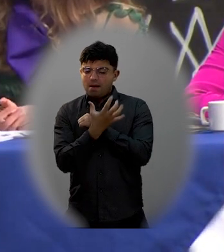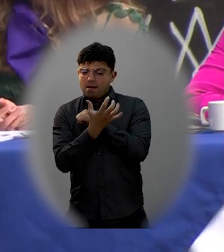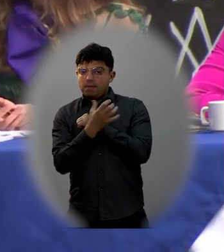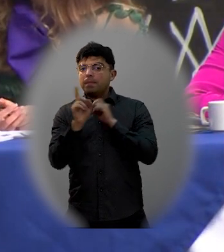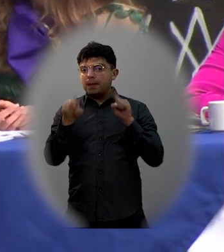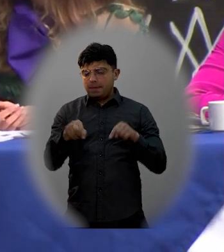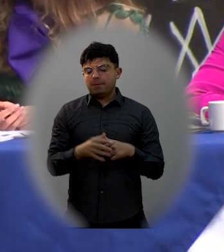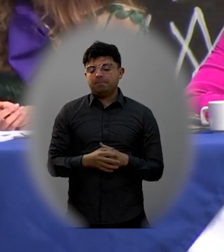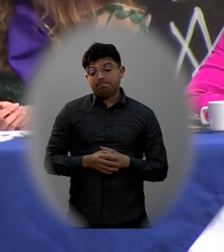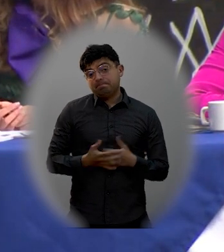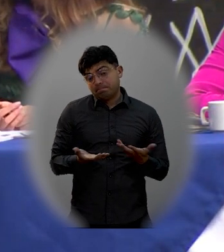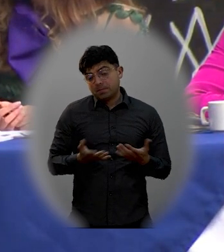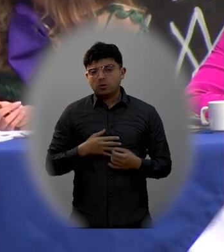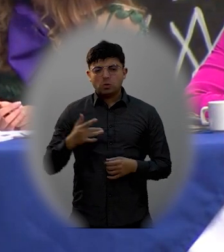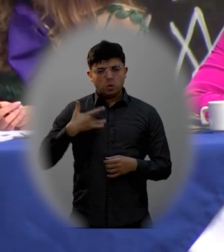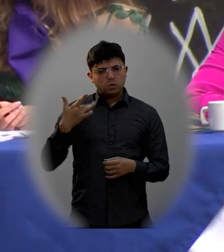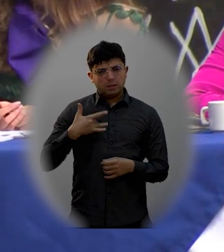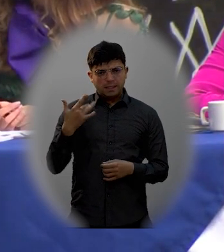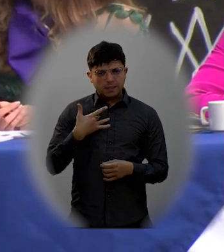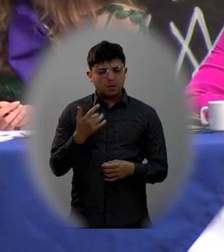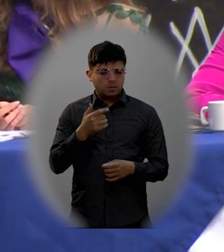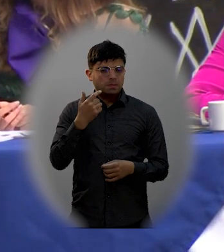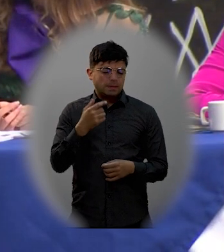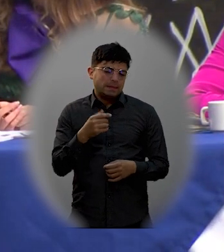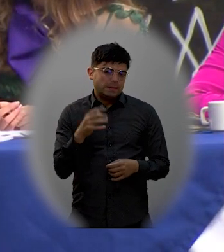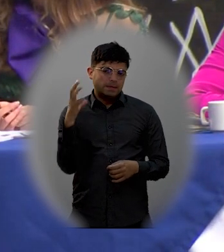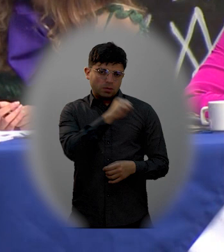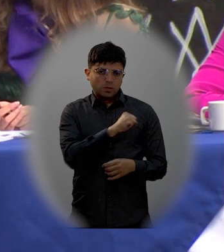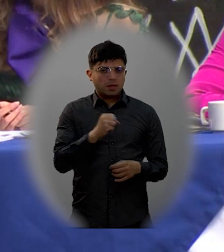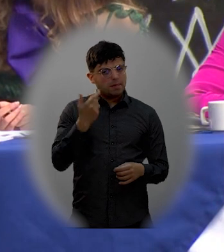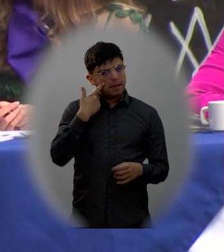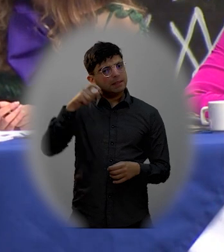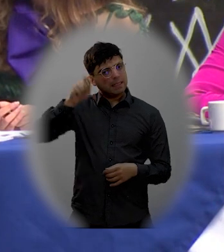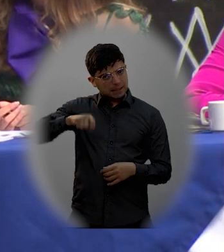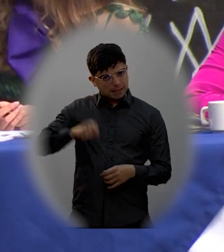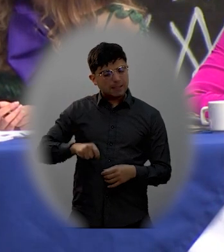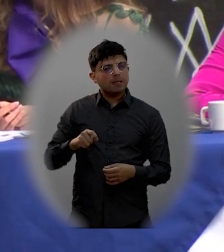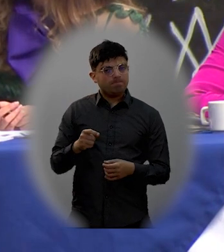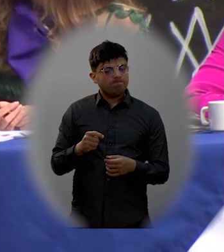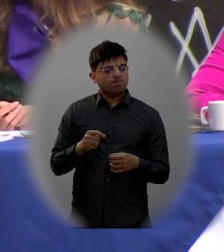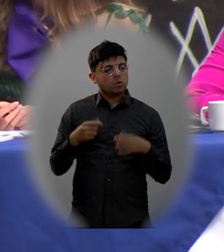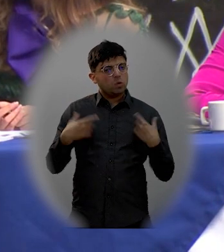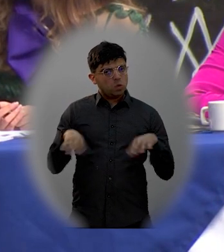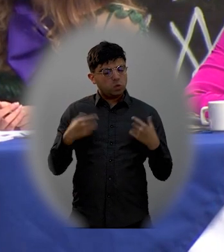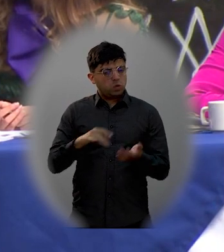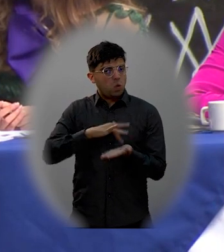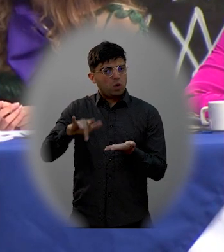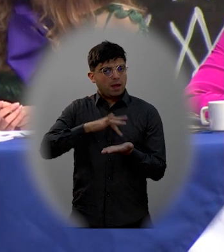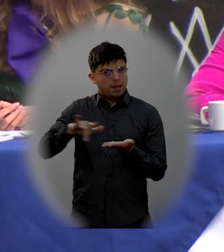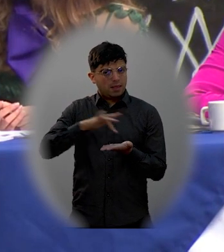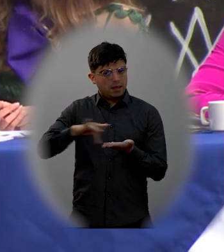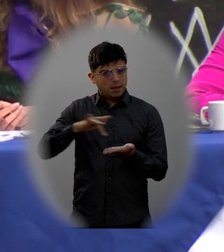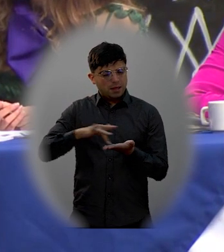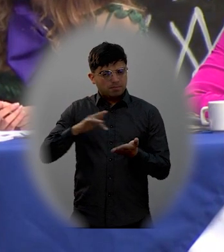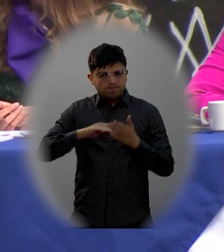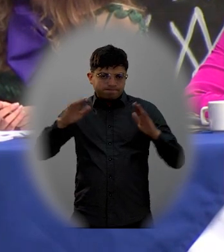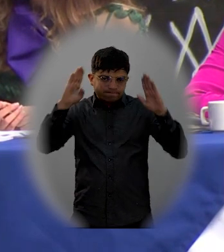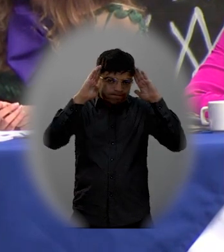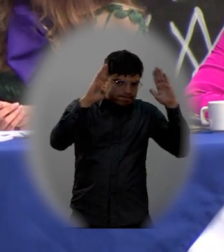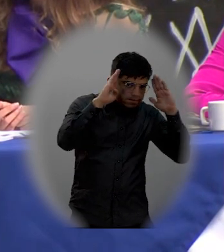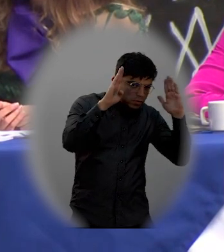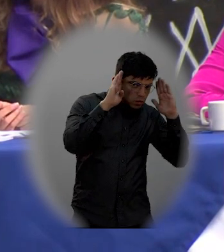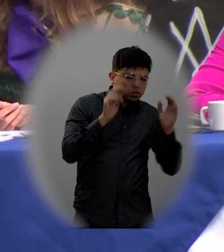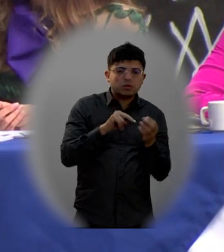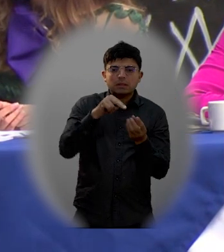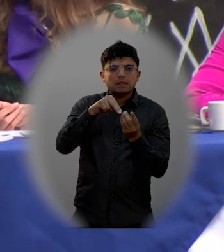También pues siento que es básicamente eso, como hay una necesidad demasiado urgente de atender